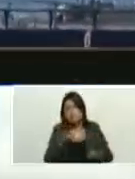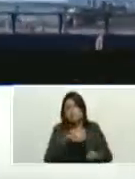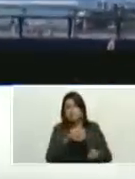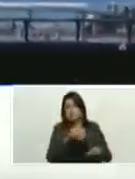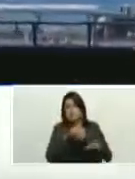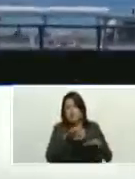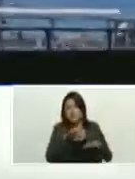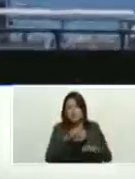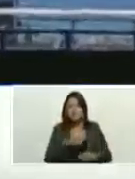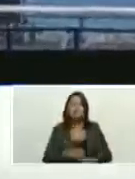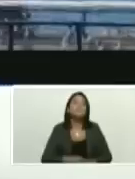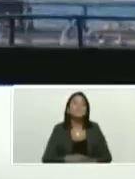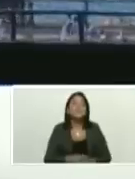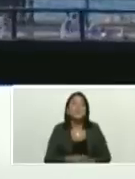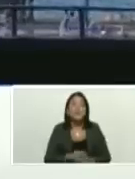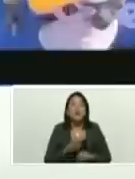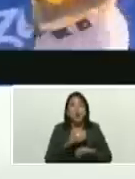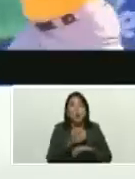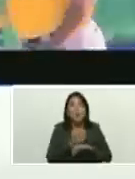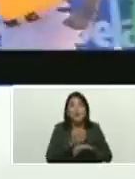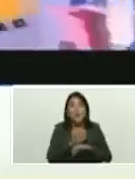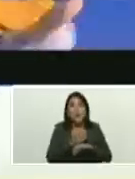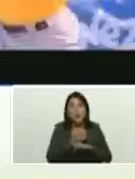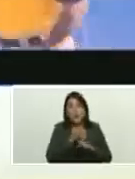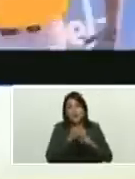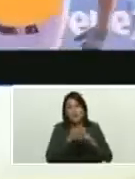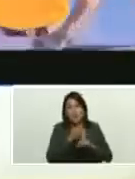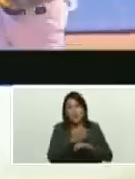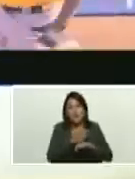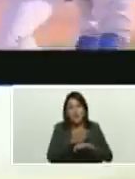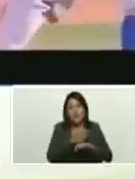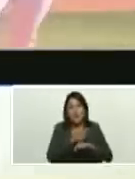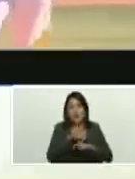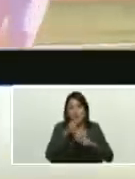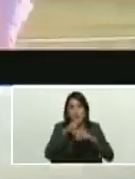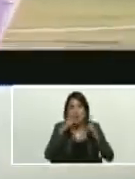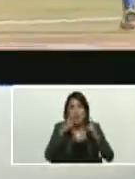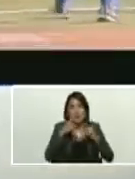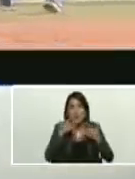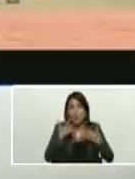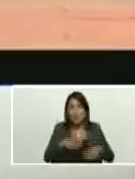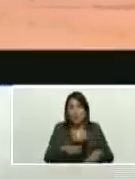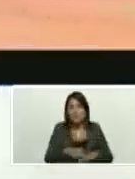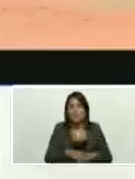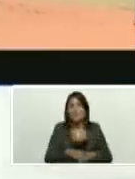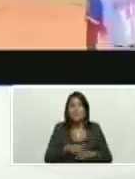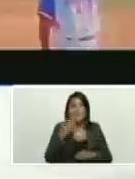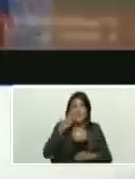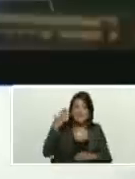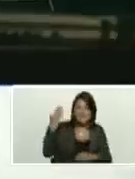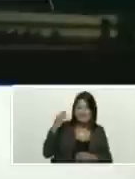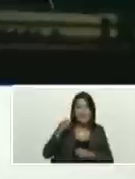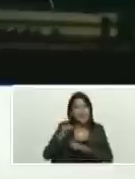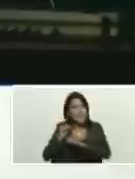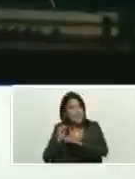lo recuerdo siempre. Mira qué belleza esas tomas. Ah, un jonrón por allá, directo al mar.